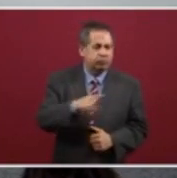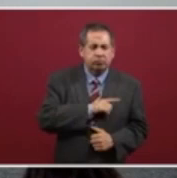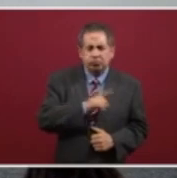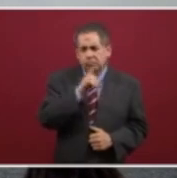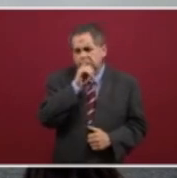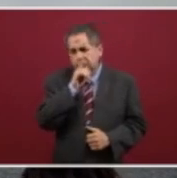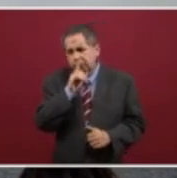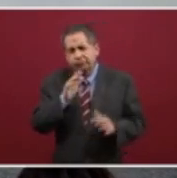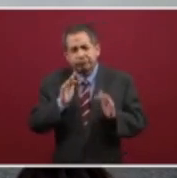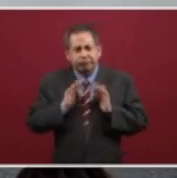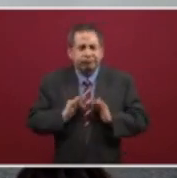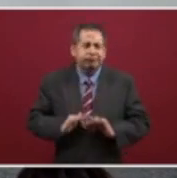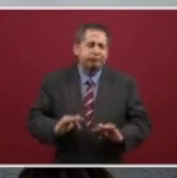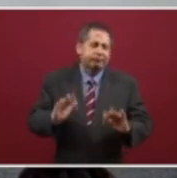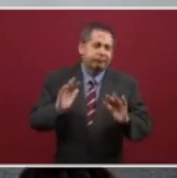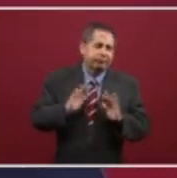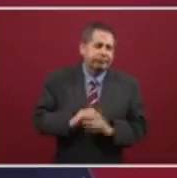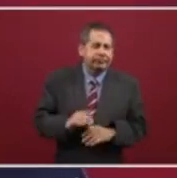relajado.